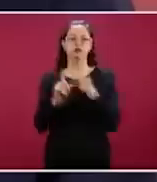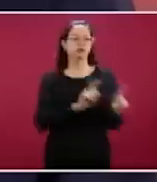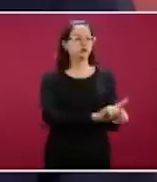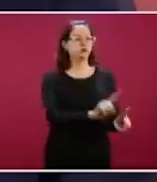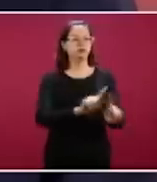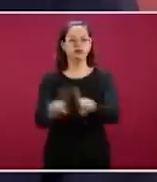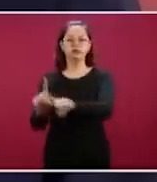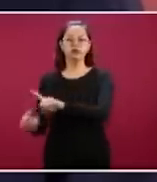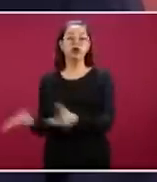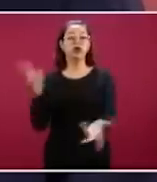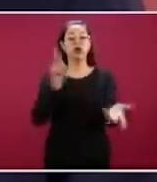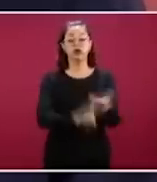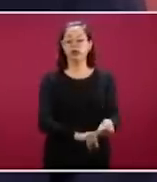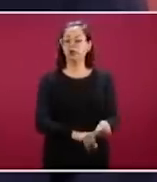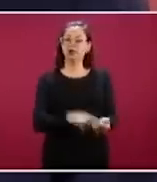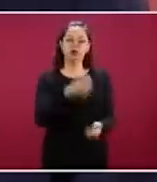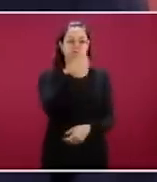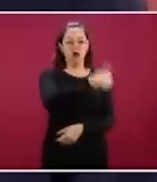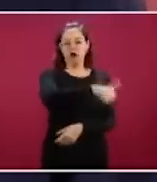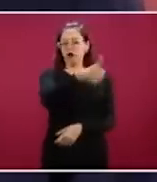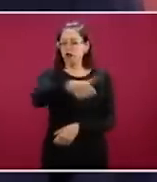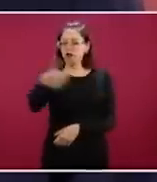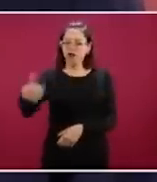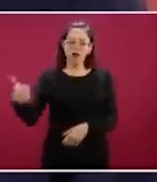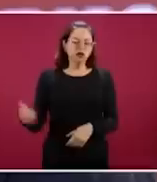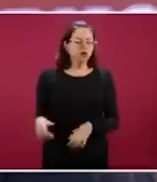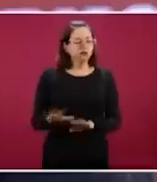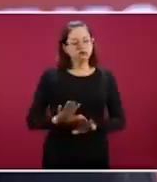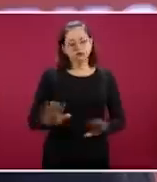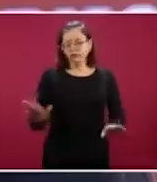naciones, y eso